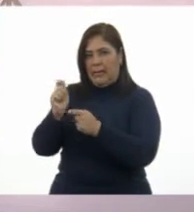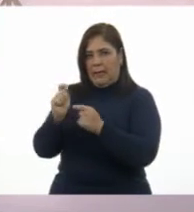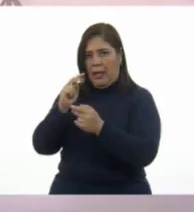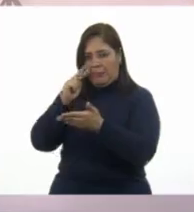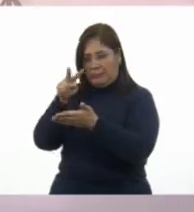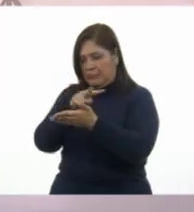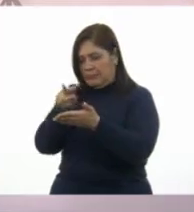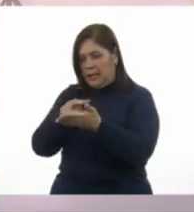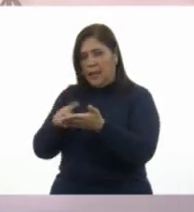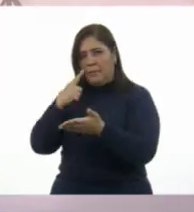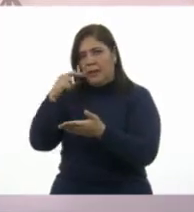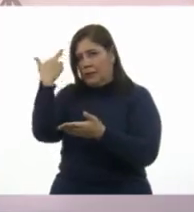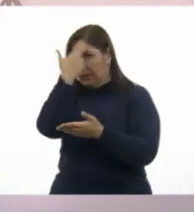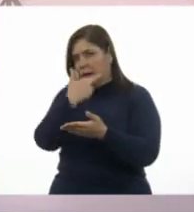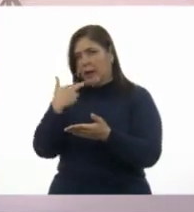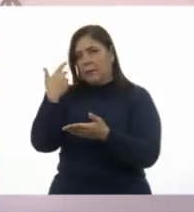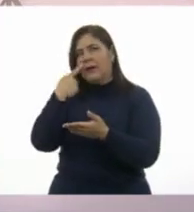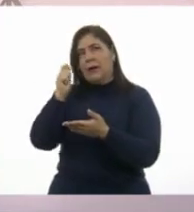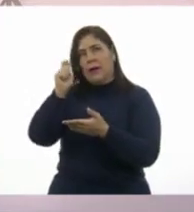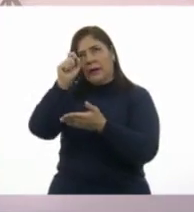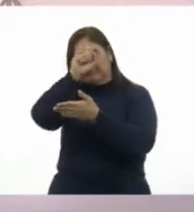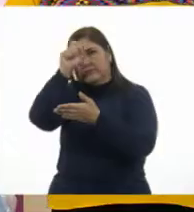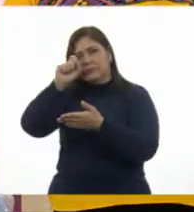Entonces... Vamos a revisar este texto.